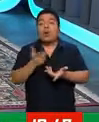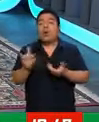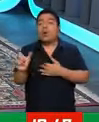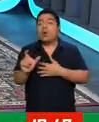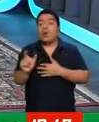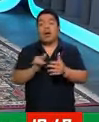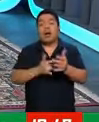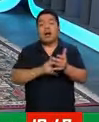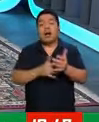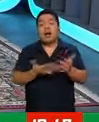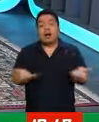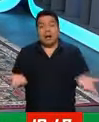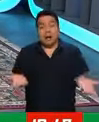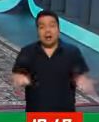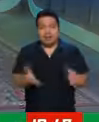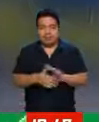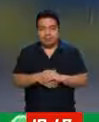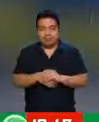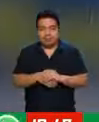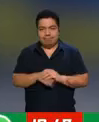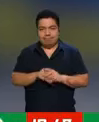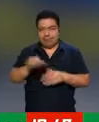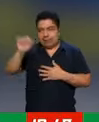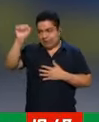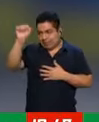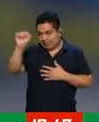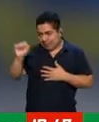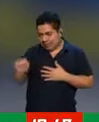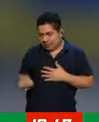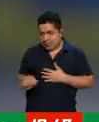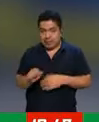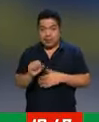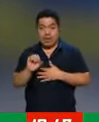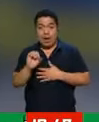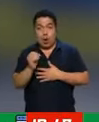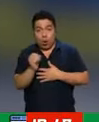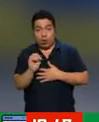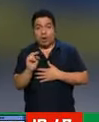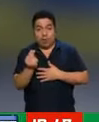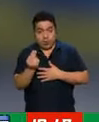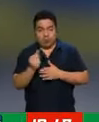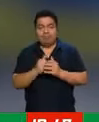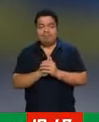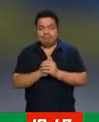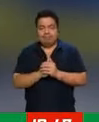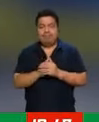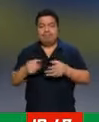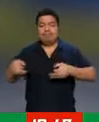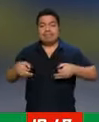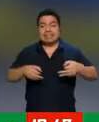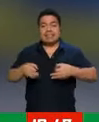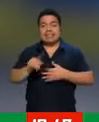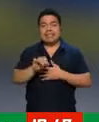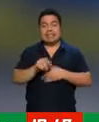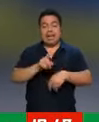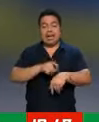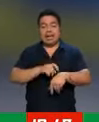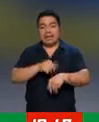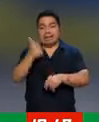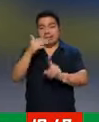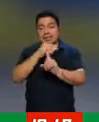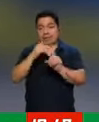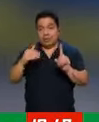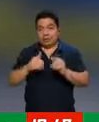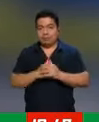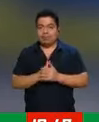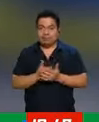qué horas? Venga. Van a ser todos los sábados a partir de octubre y noviembre en la teatrería a las 7:30 de la noche.